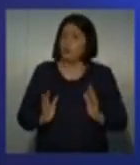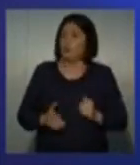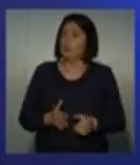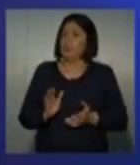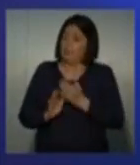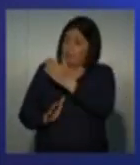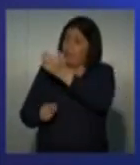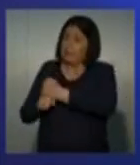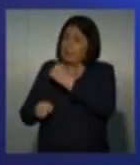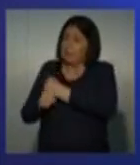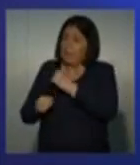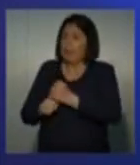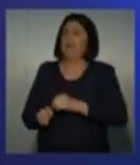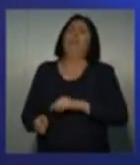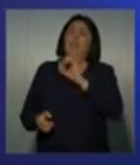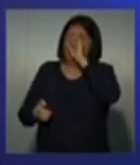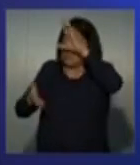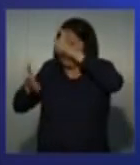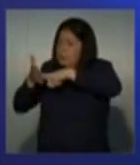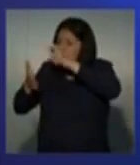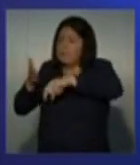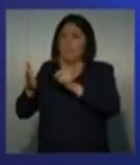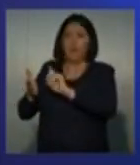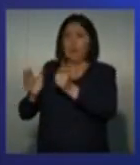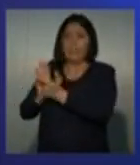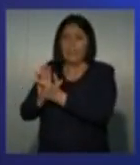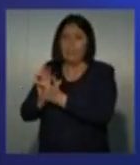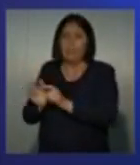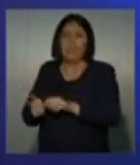a trabajar por minería ilegal, encuentren otras